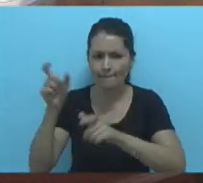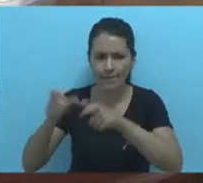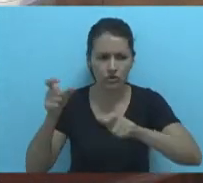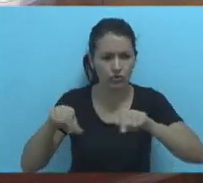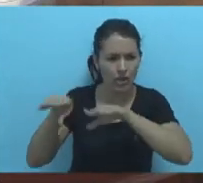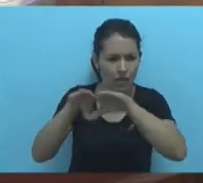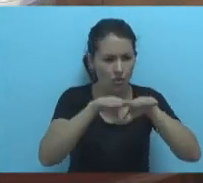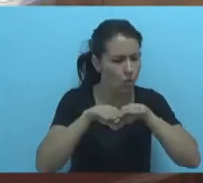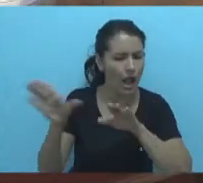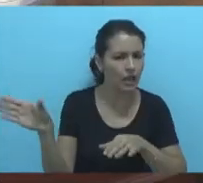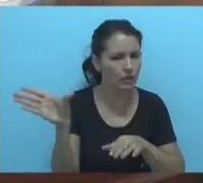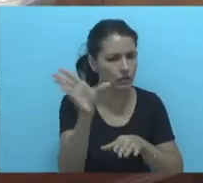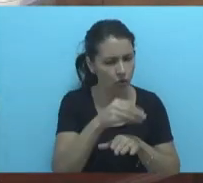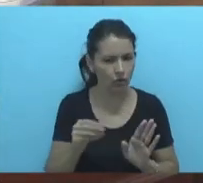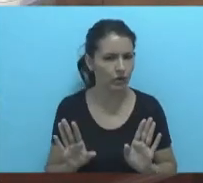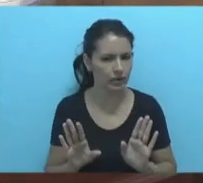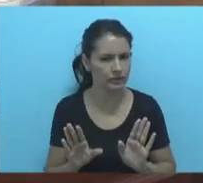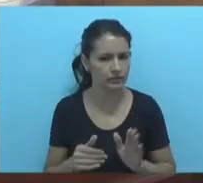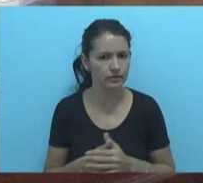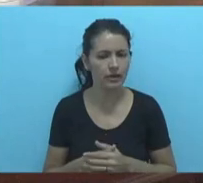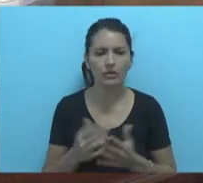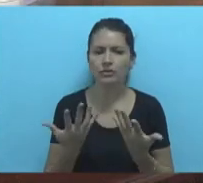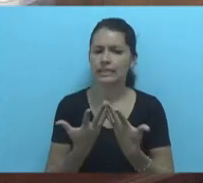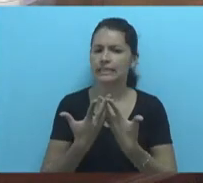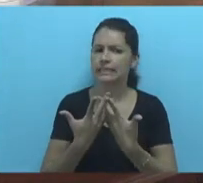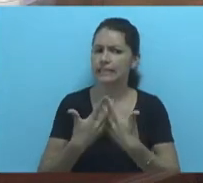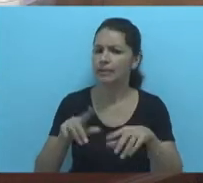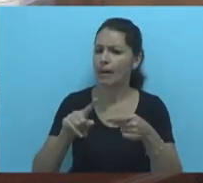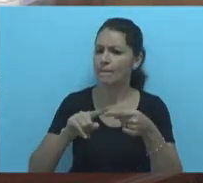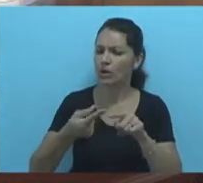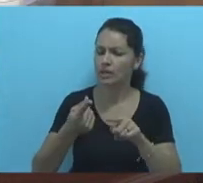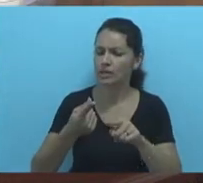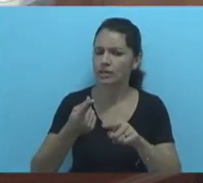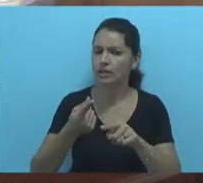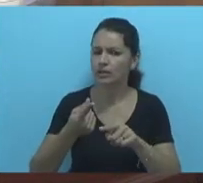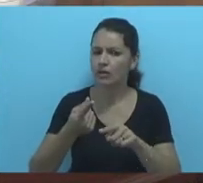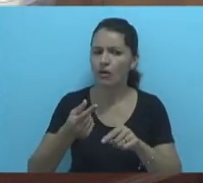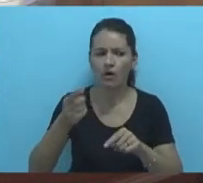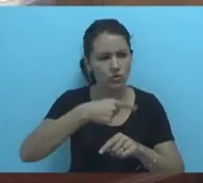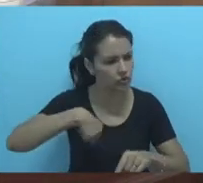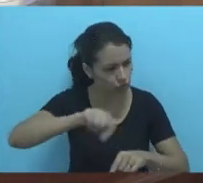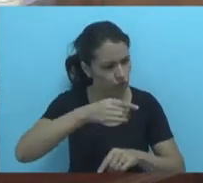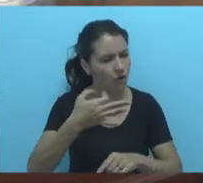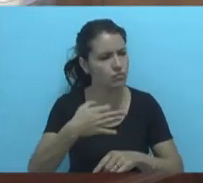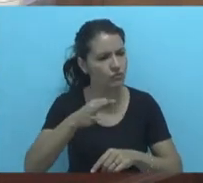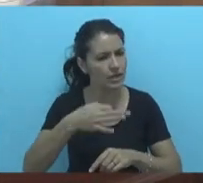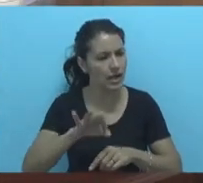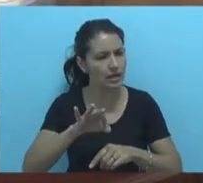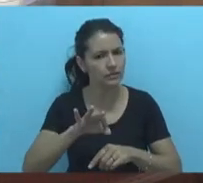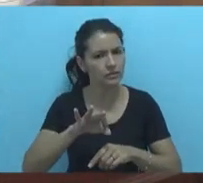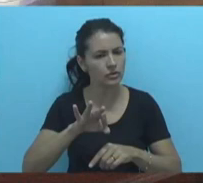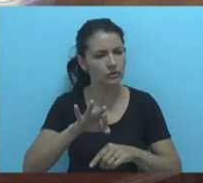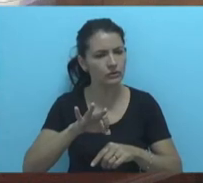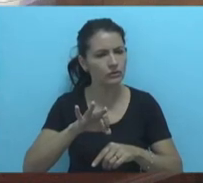el sistema político de esta provincia no puede desconocer que la crisis de representatividad que vive la Argentina se alimenta